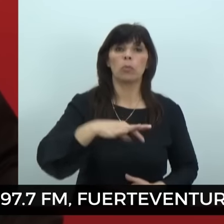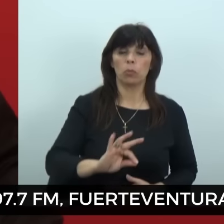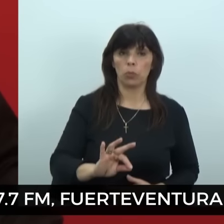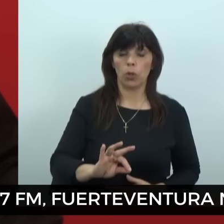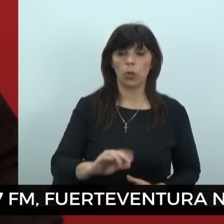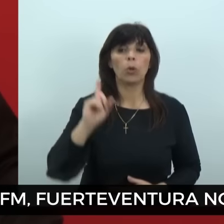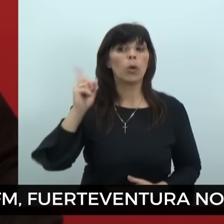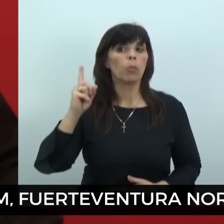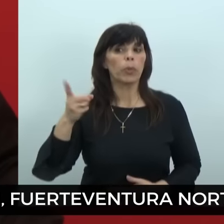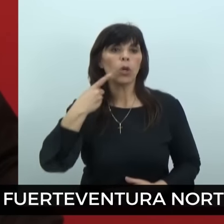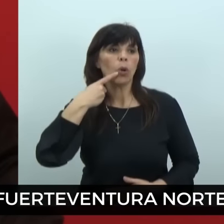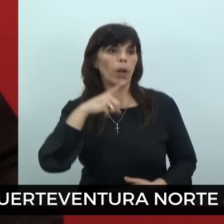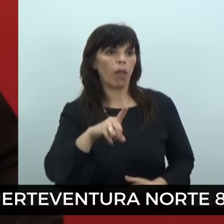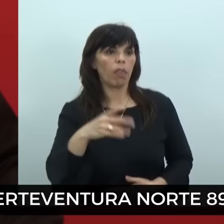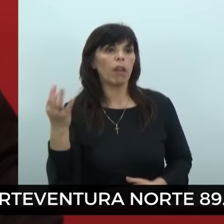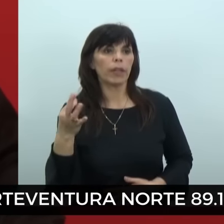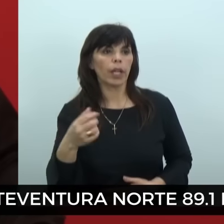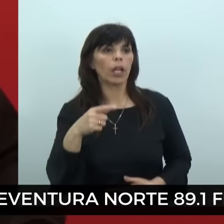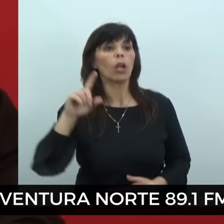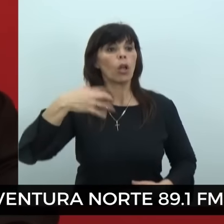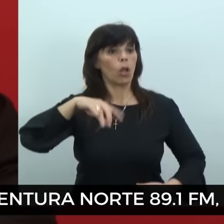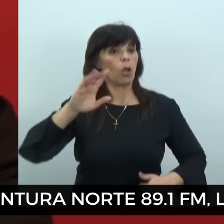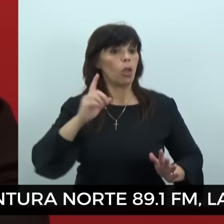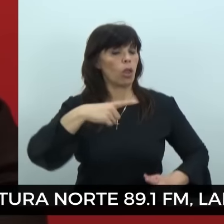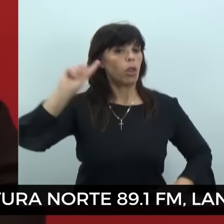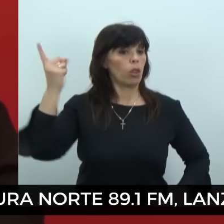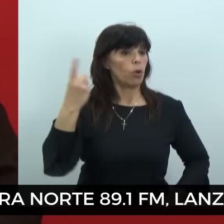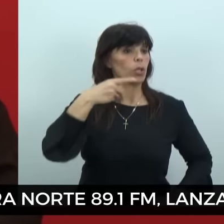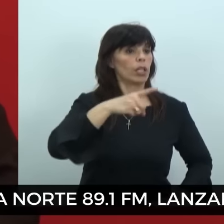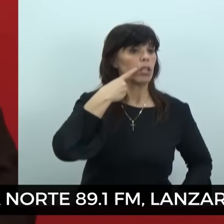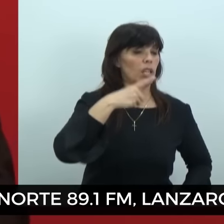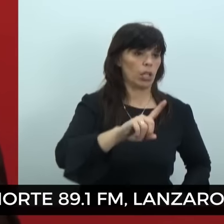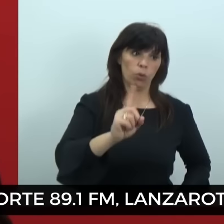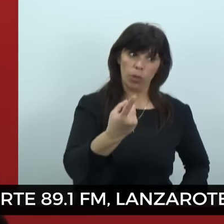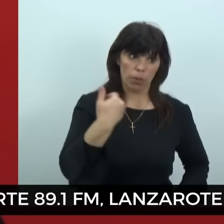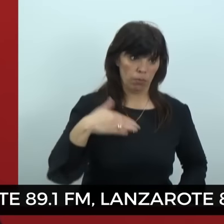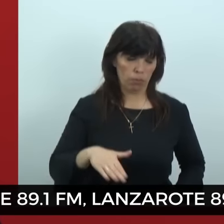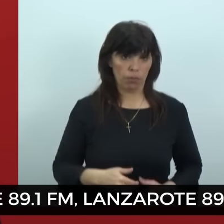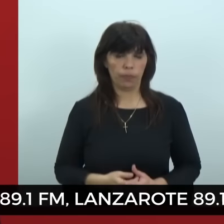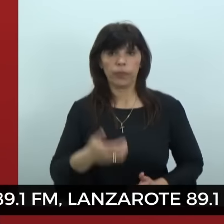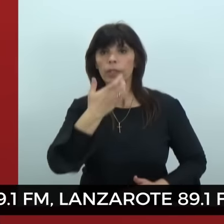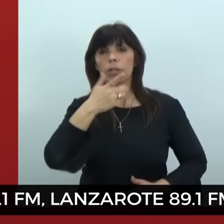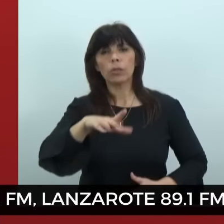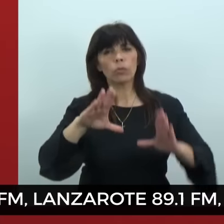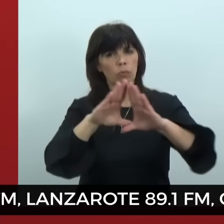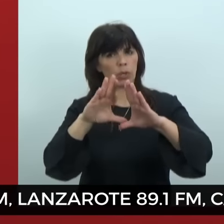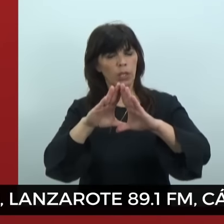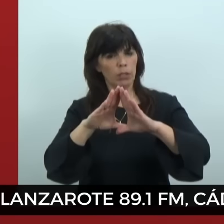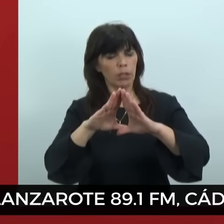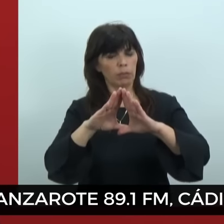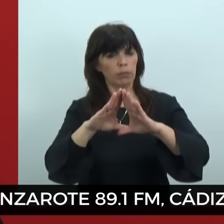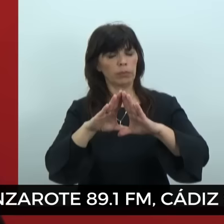para confirmar. Otra cosa, si tú estás en una iglesia,